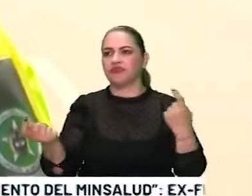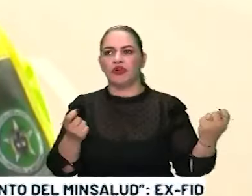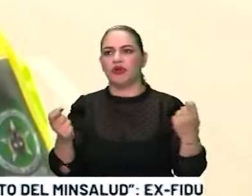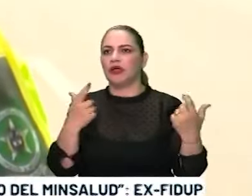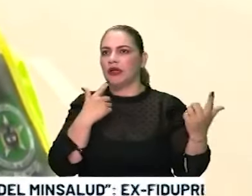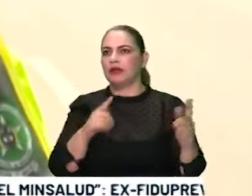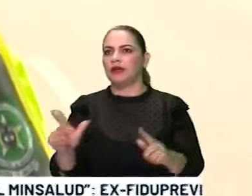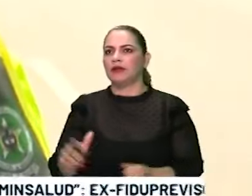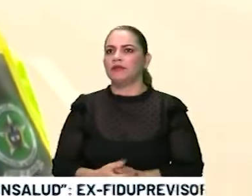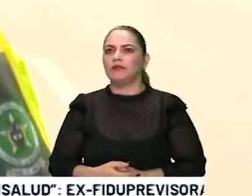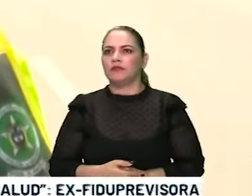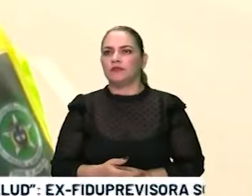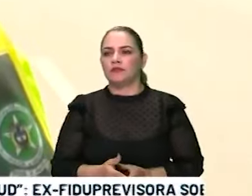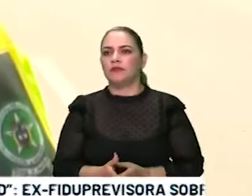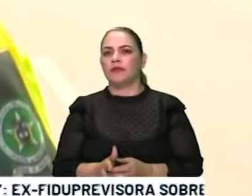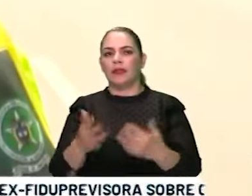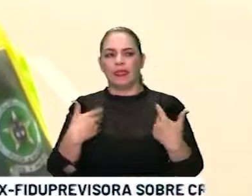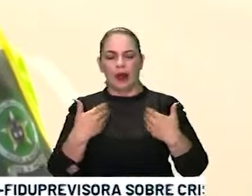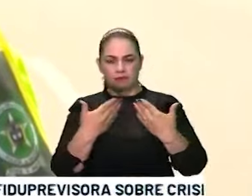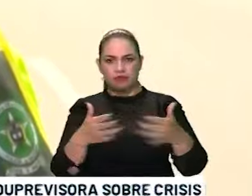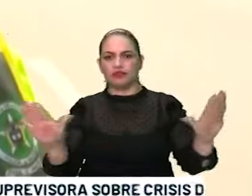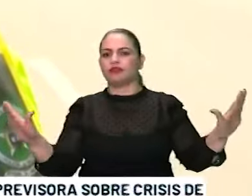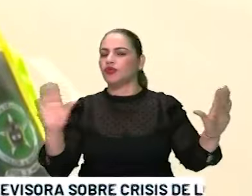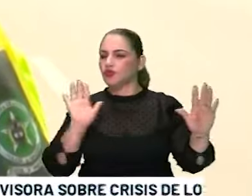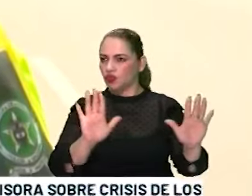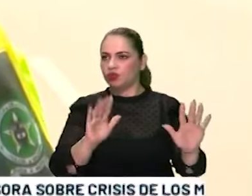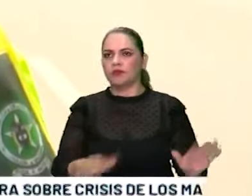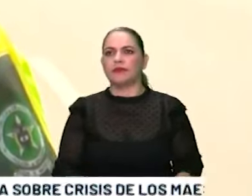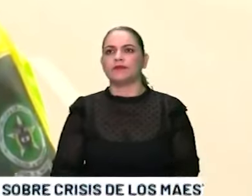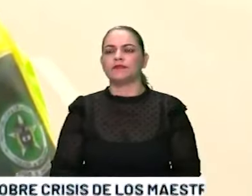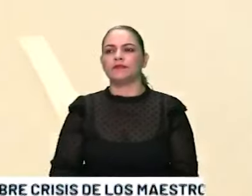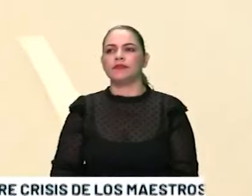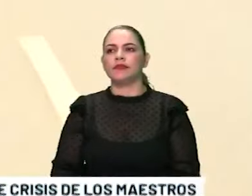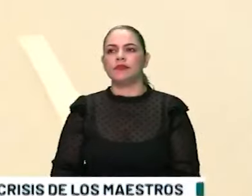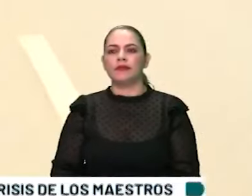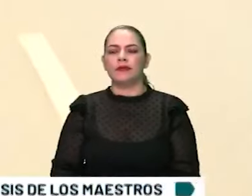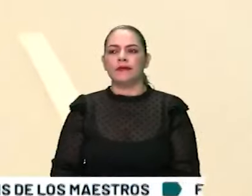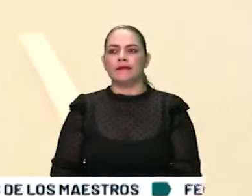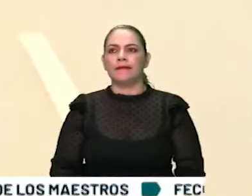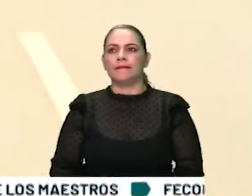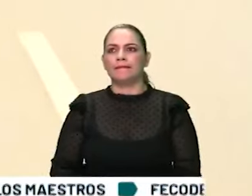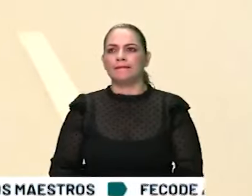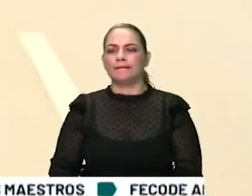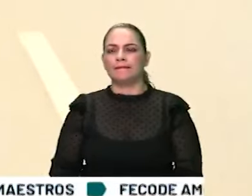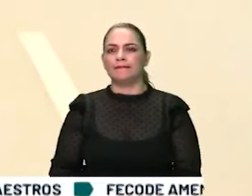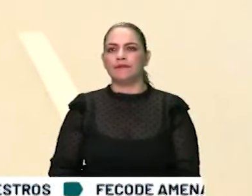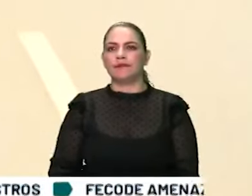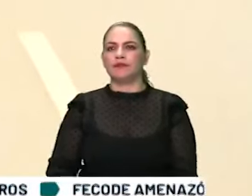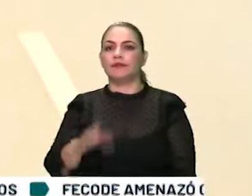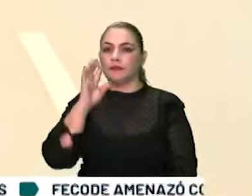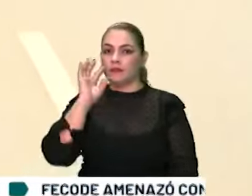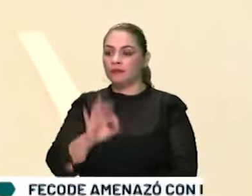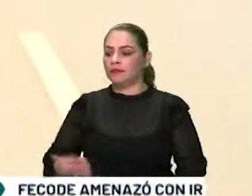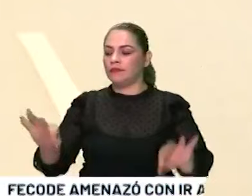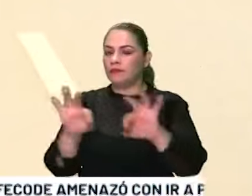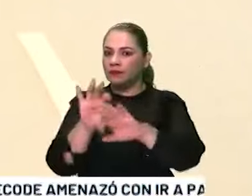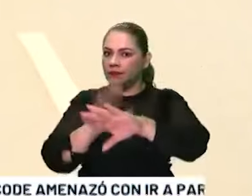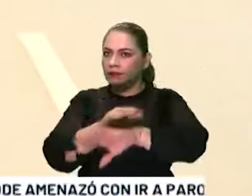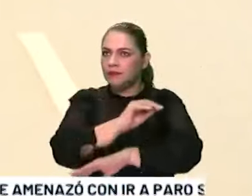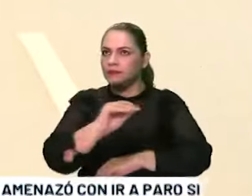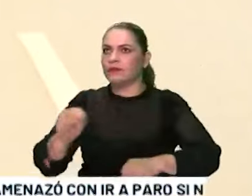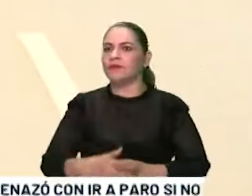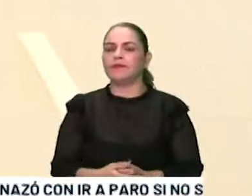acompañamiento y ya tenemos restablecido la vía para el tránsito normal de los actores viales. Es importante destacar que la siniestralidad en el